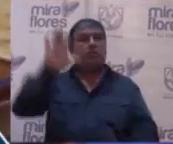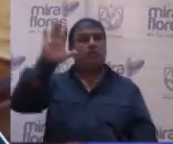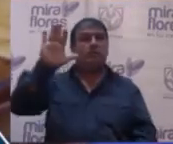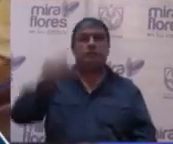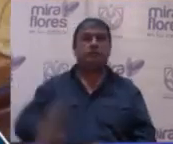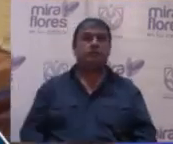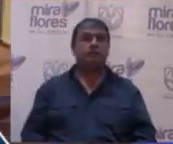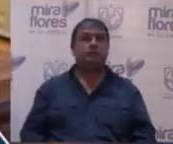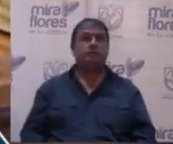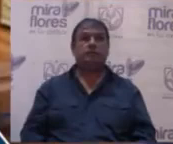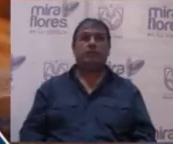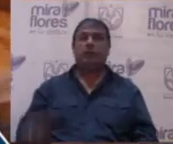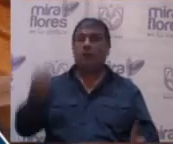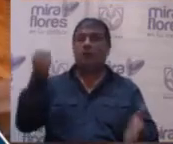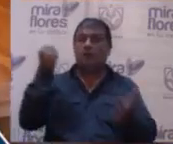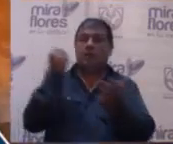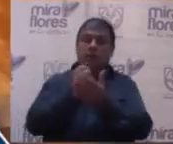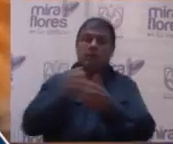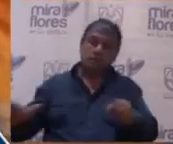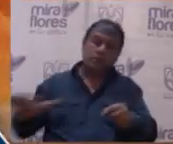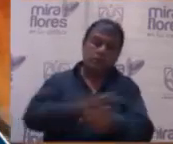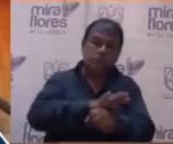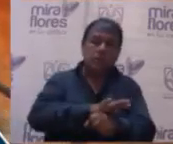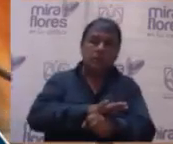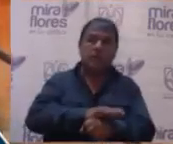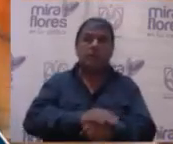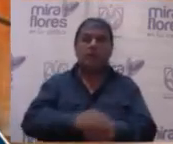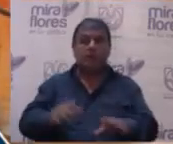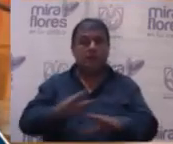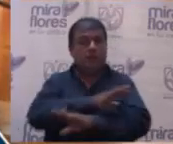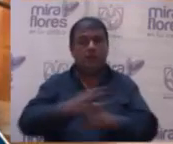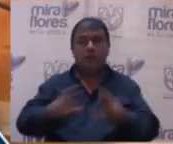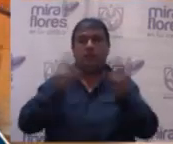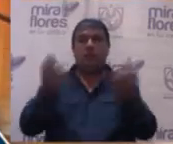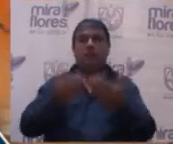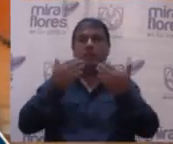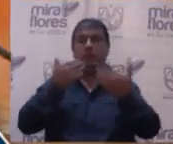conformidad. Entonces se aprueba también por unanimidad y levantamos la sesión.